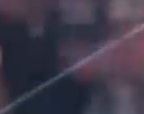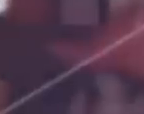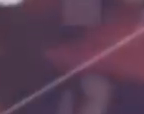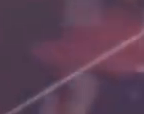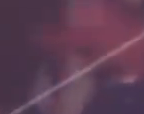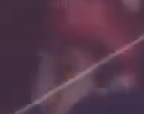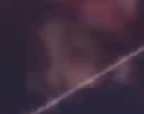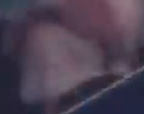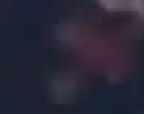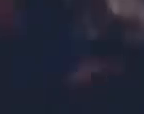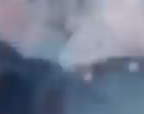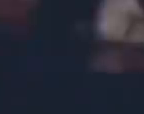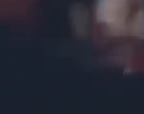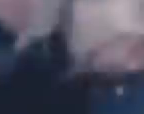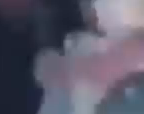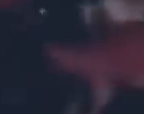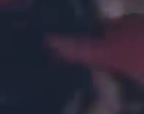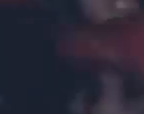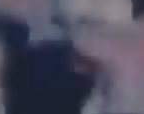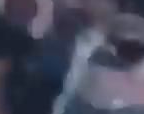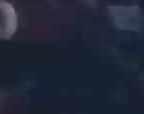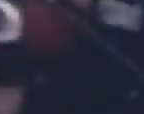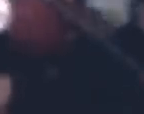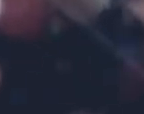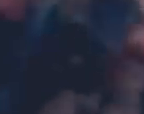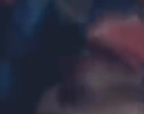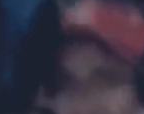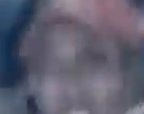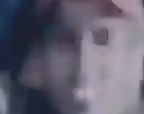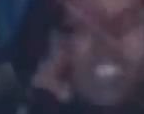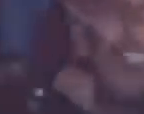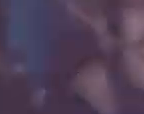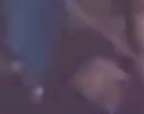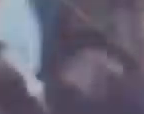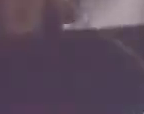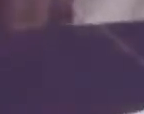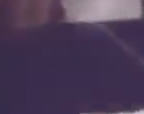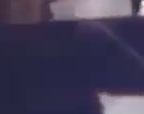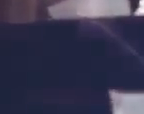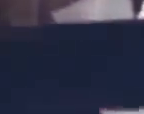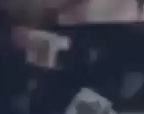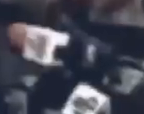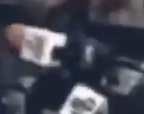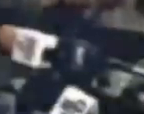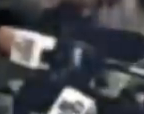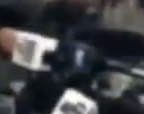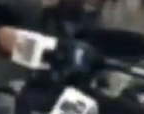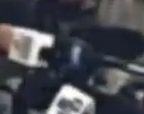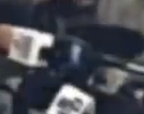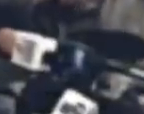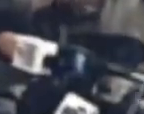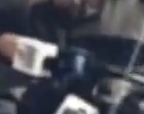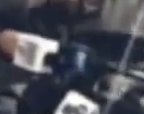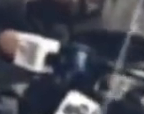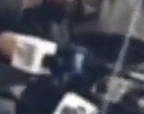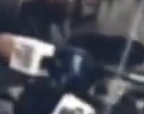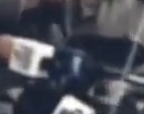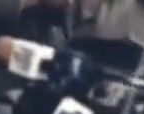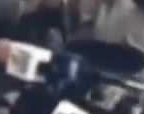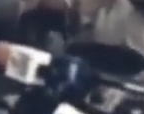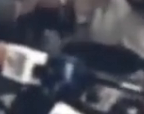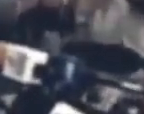al combate con fervor a rescatar con hidalguía a Hugo Chávez Frías, el comandante